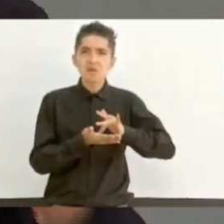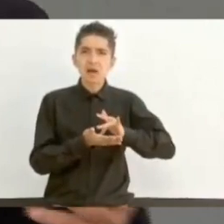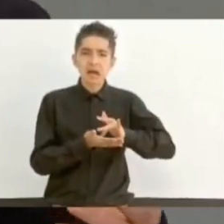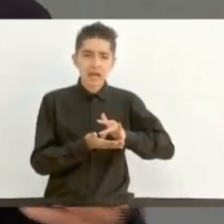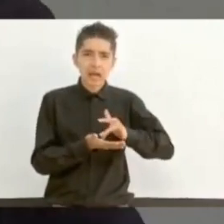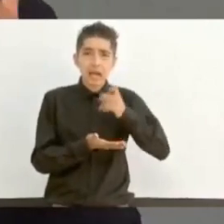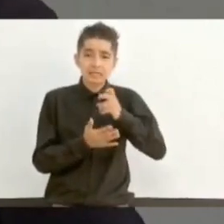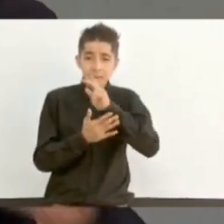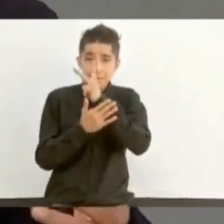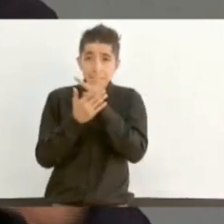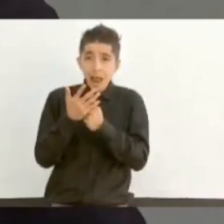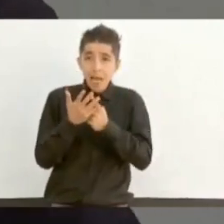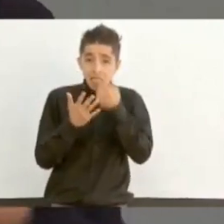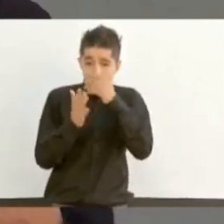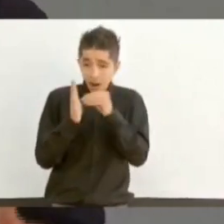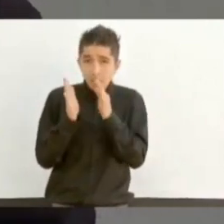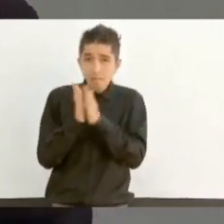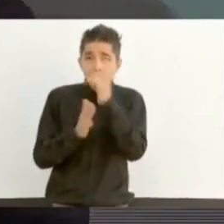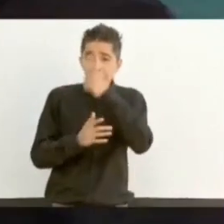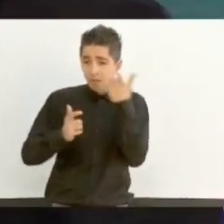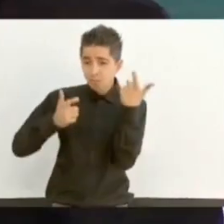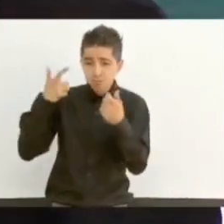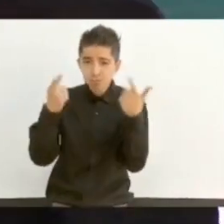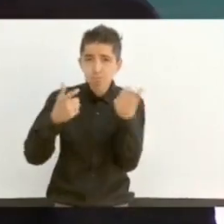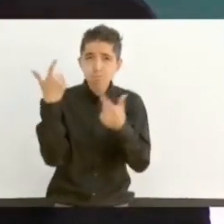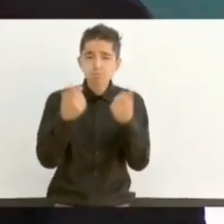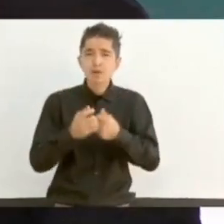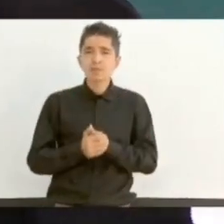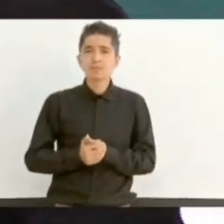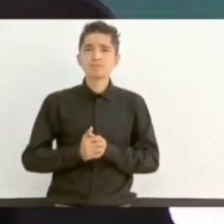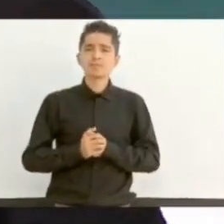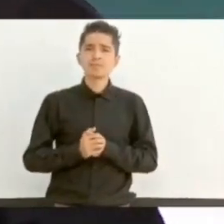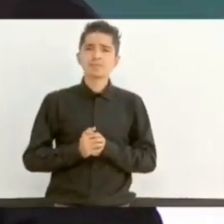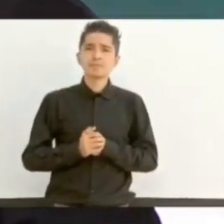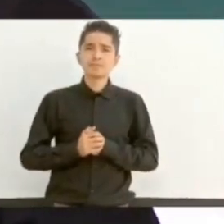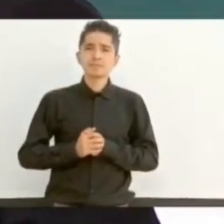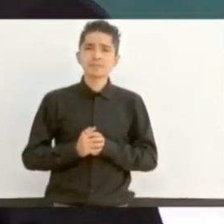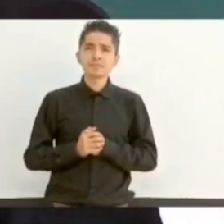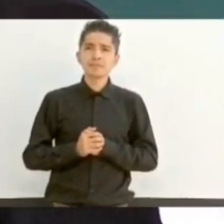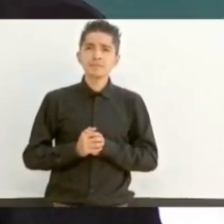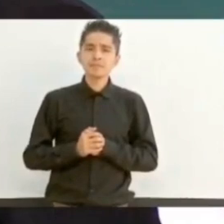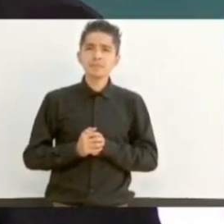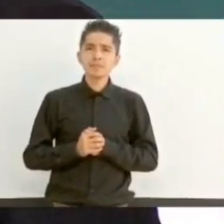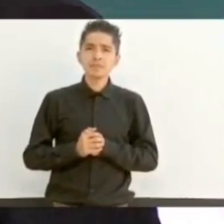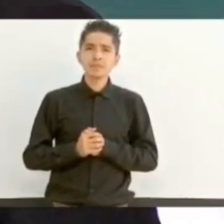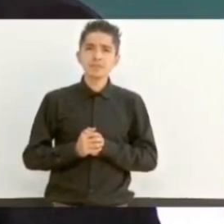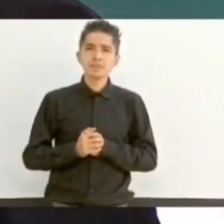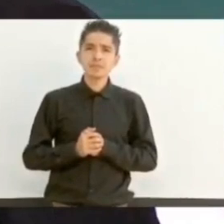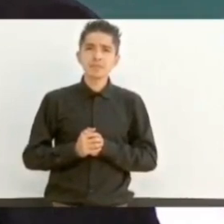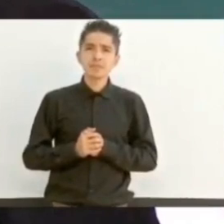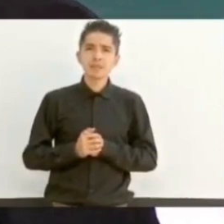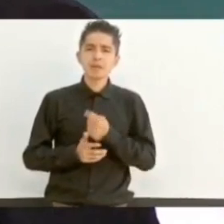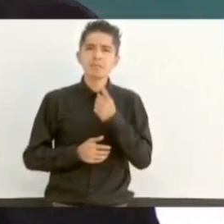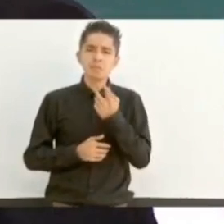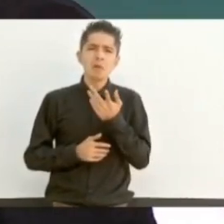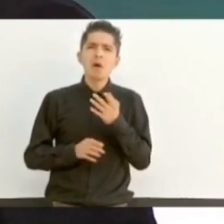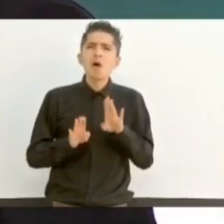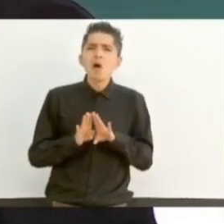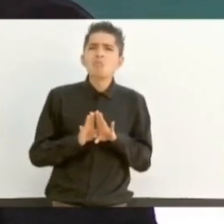plan de vacunación, sobre todo para el manejo de